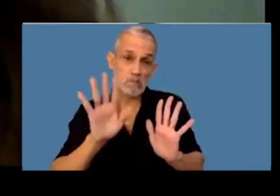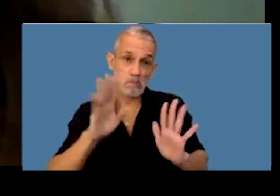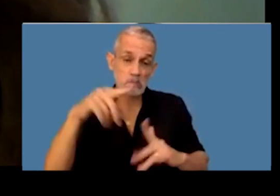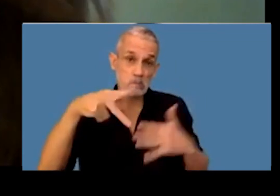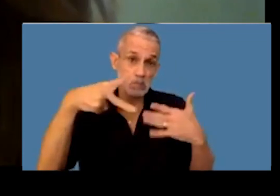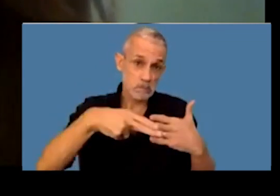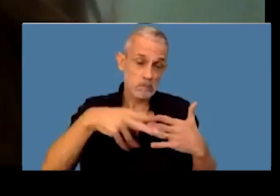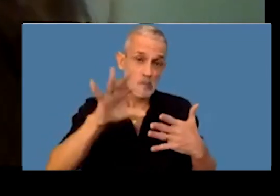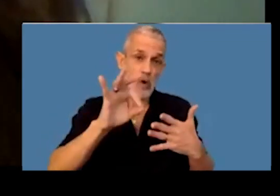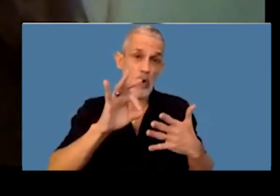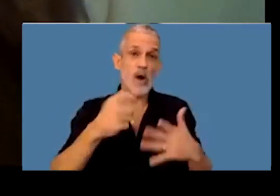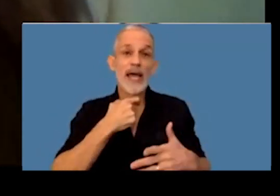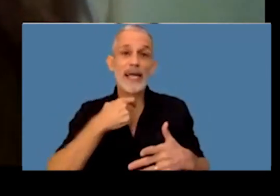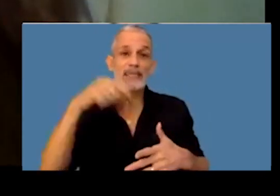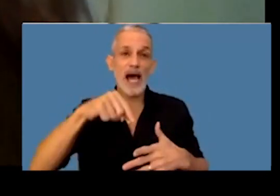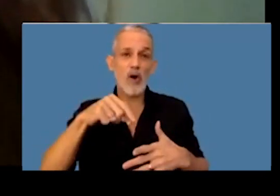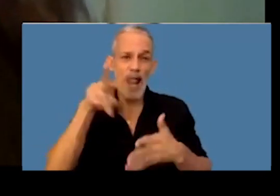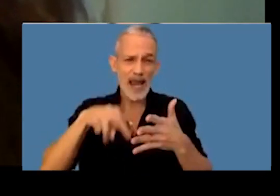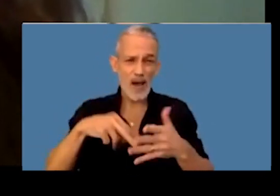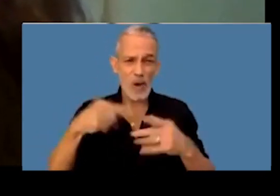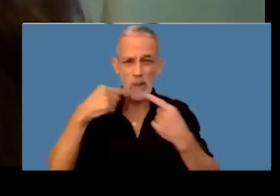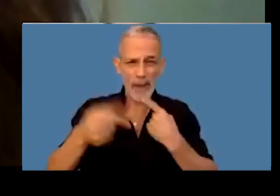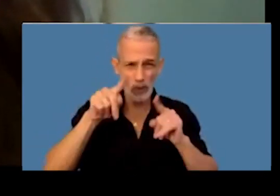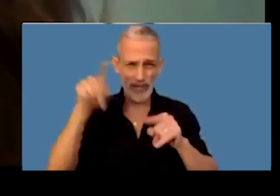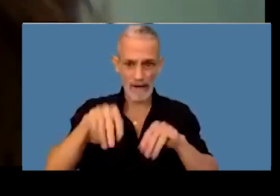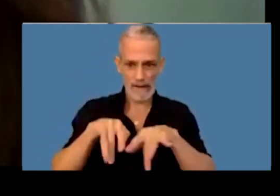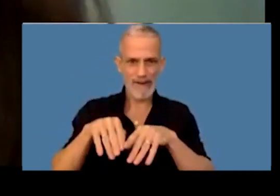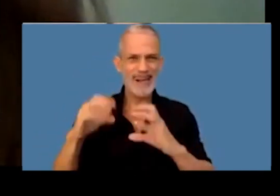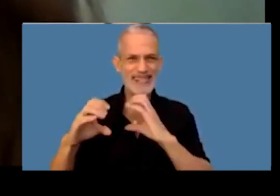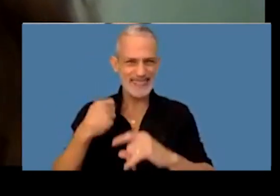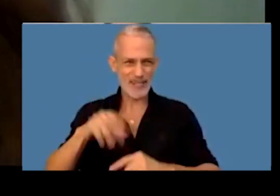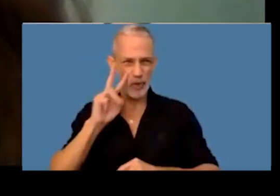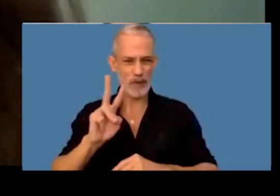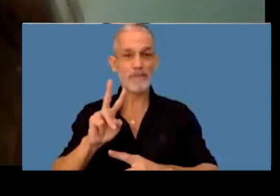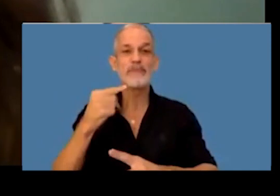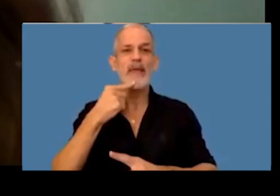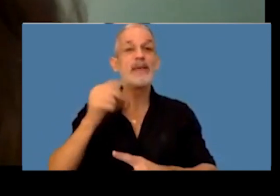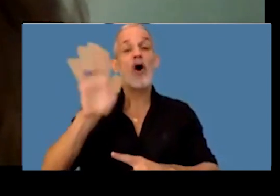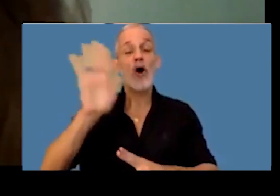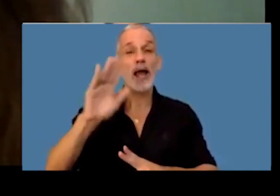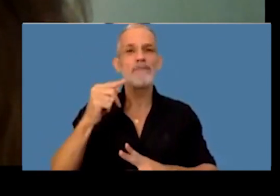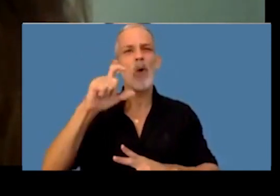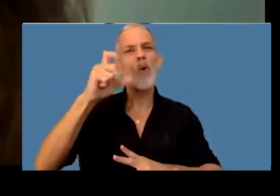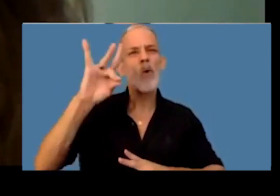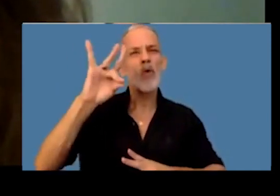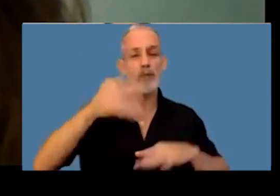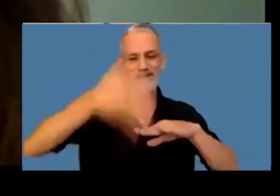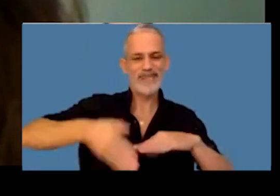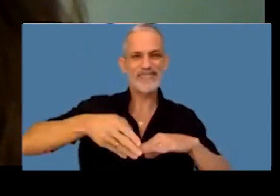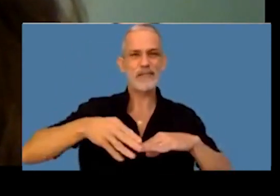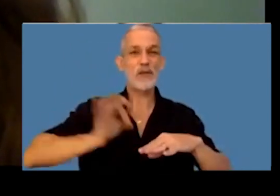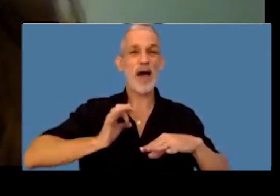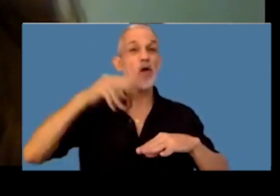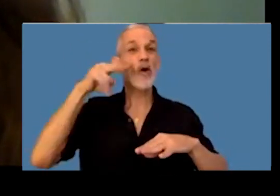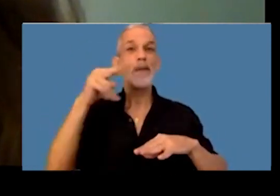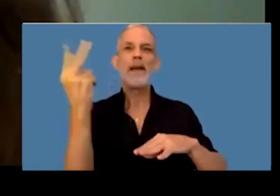No sé, si querés te leo una que justamente recién vi. Dice, hola, un CUT que vence en 2022 obtenido